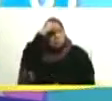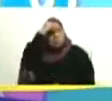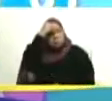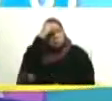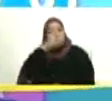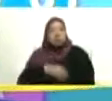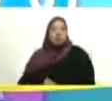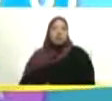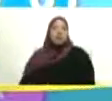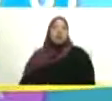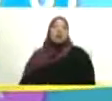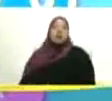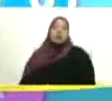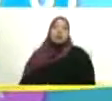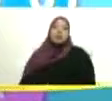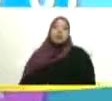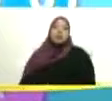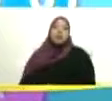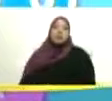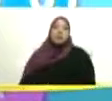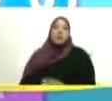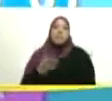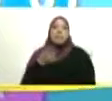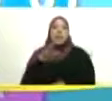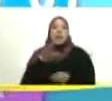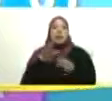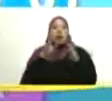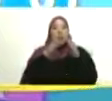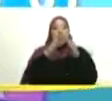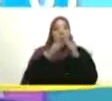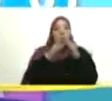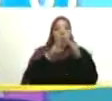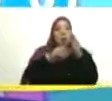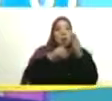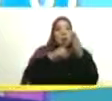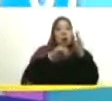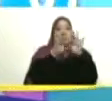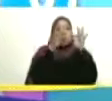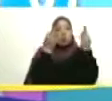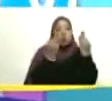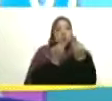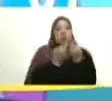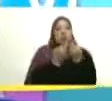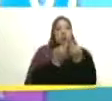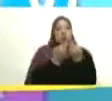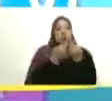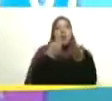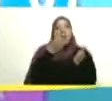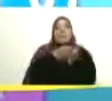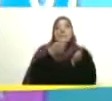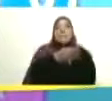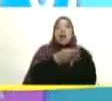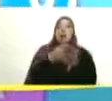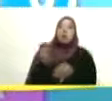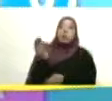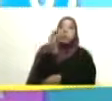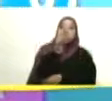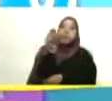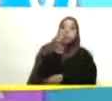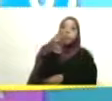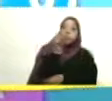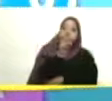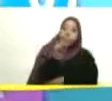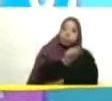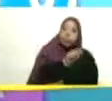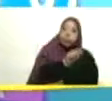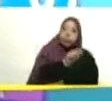el mantenimiento, cada familia debe aportar. El condominio. Como el condominio, es que el condominio es de la propiedad